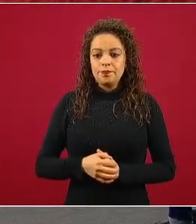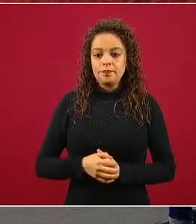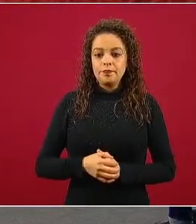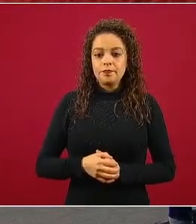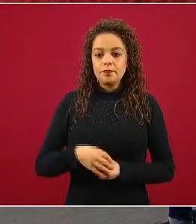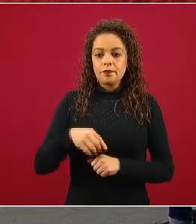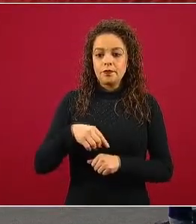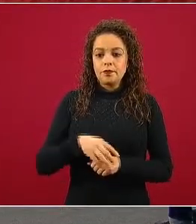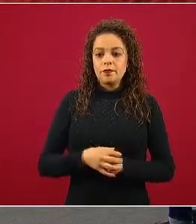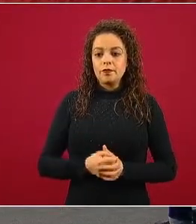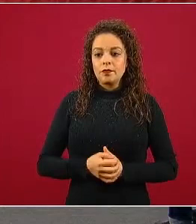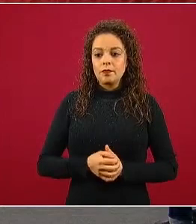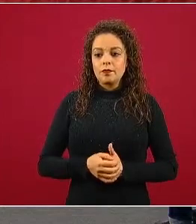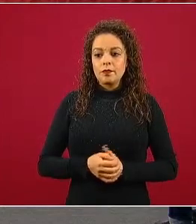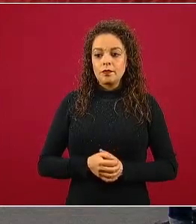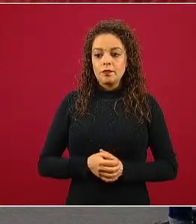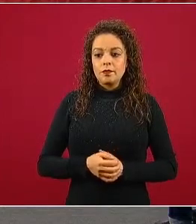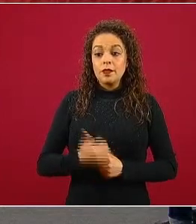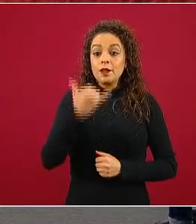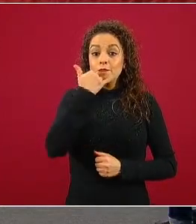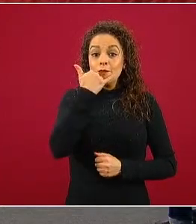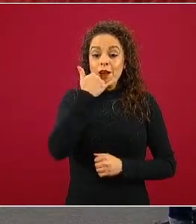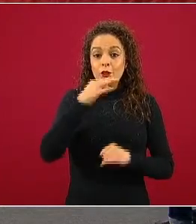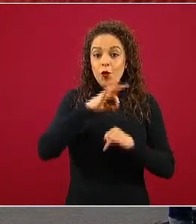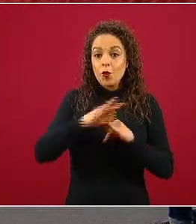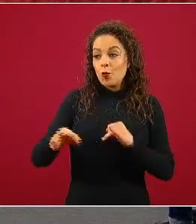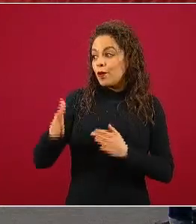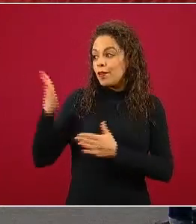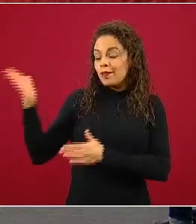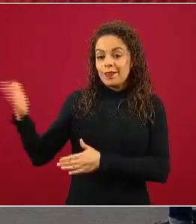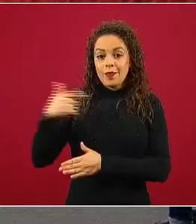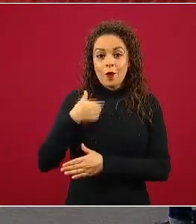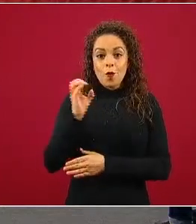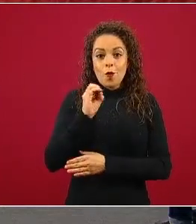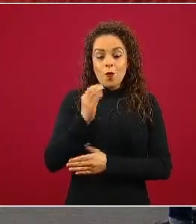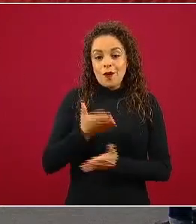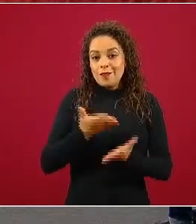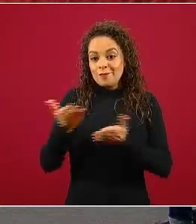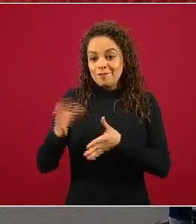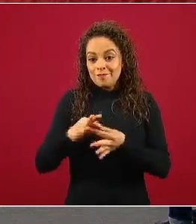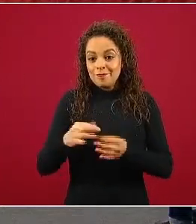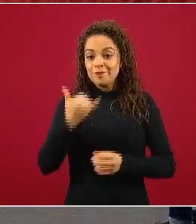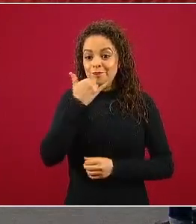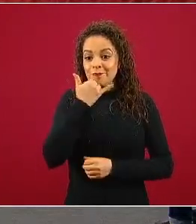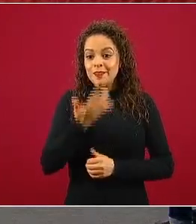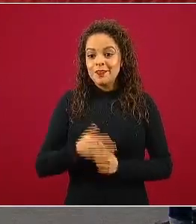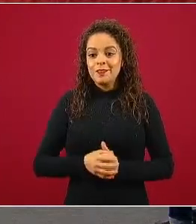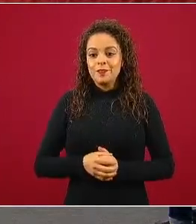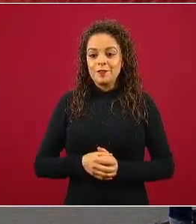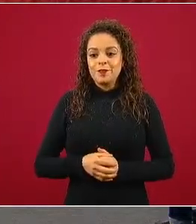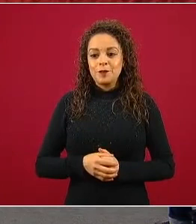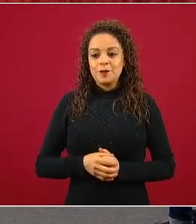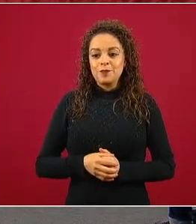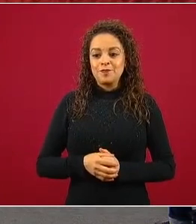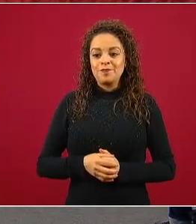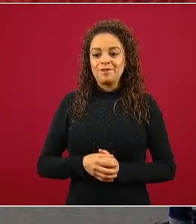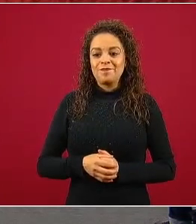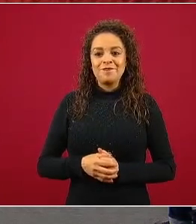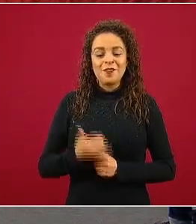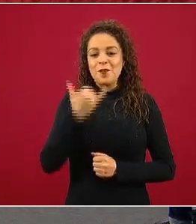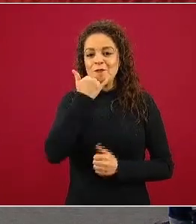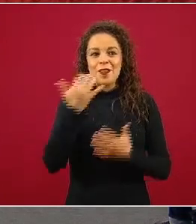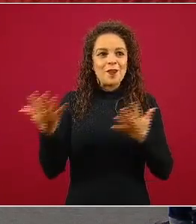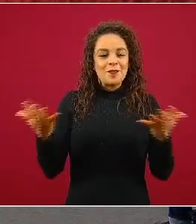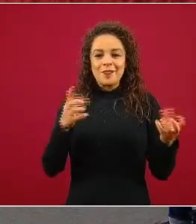lo presenta. Perdón, y me está faltando ahí. La vez pasada le cambié de nombre. Y acá está, el doctor Alomía. Perdón, también